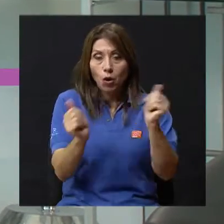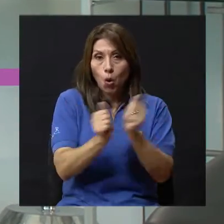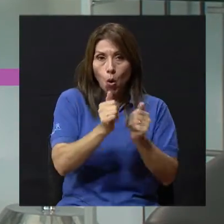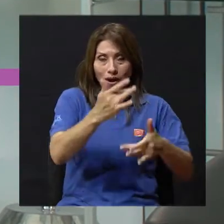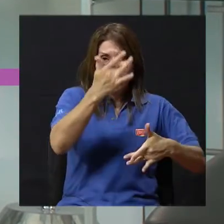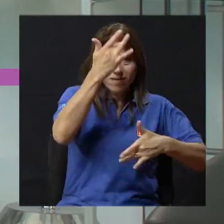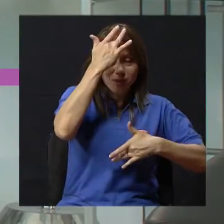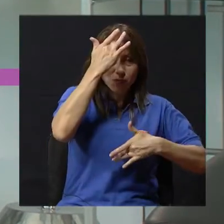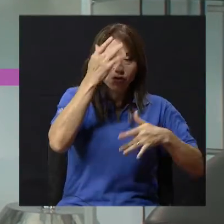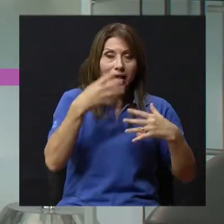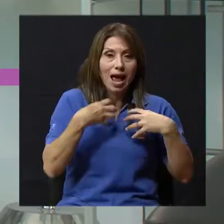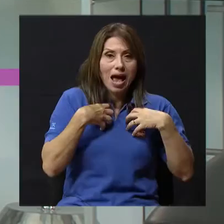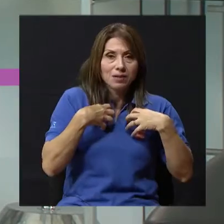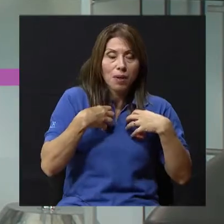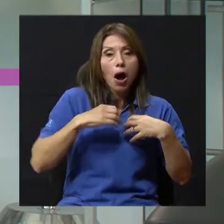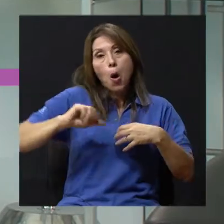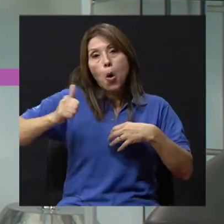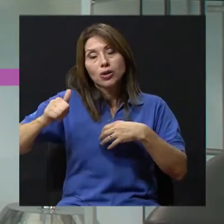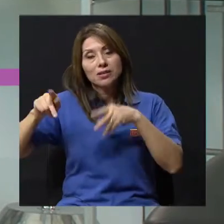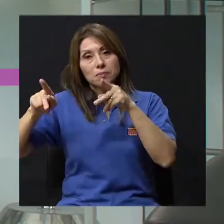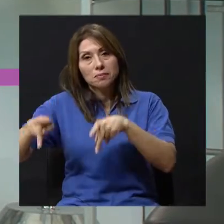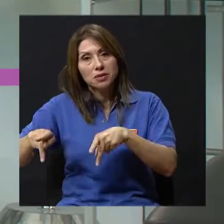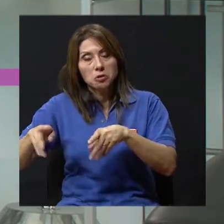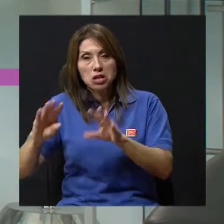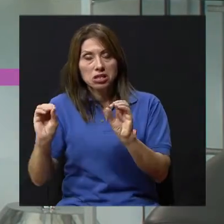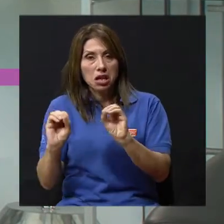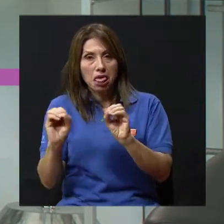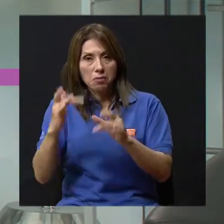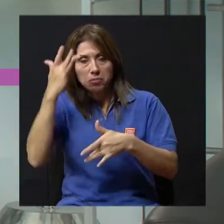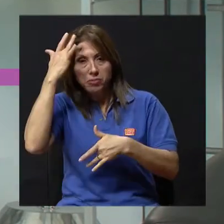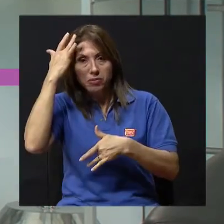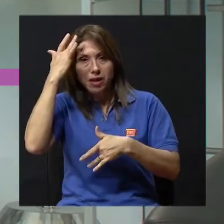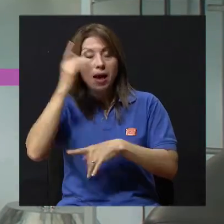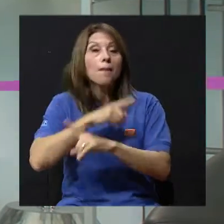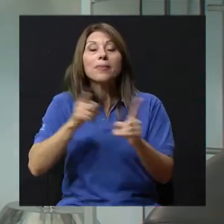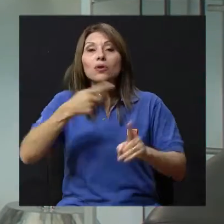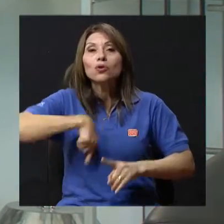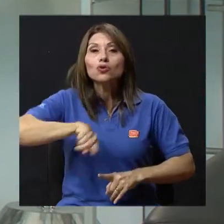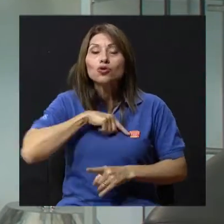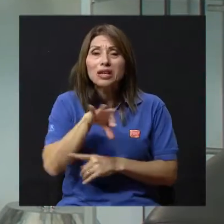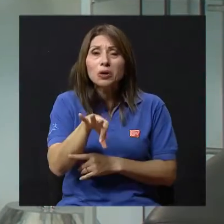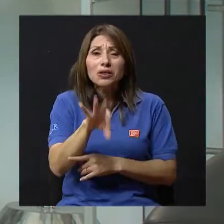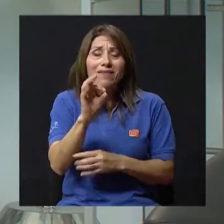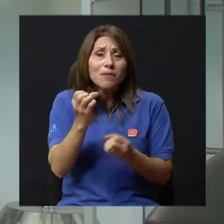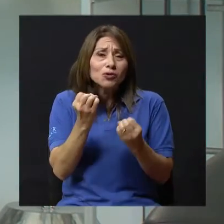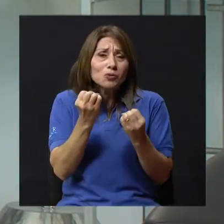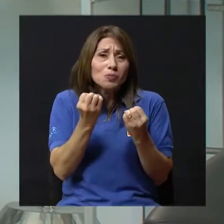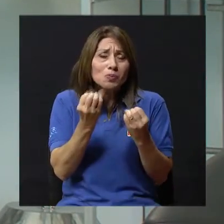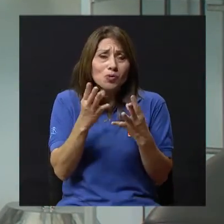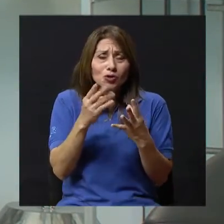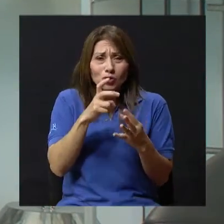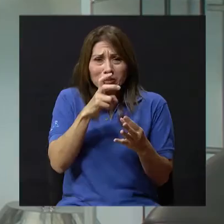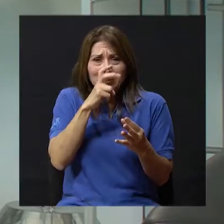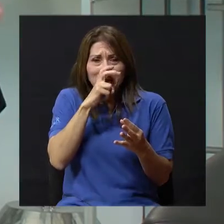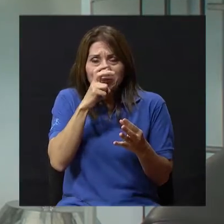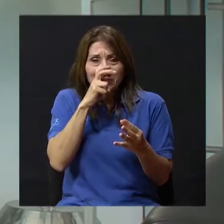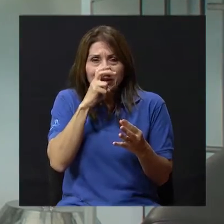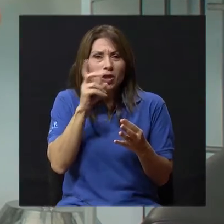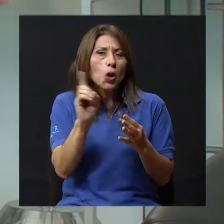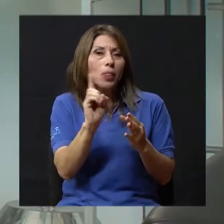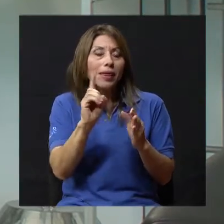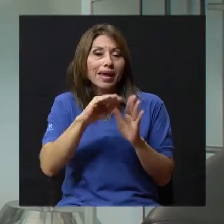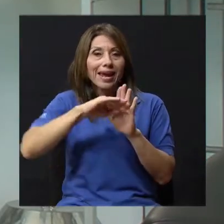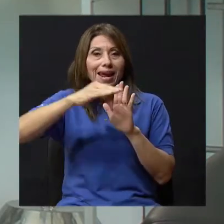aspiramos, encontramos más o menos 1.800 ácaros por gramo en las camas de los pacientes. Entonces, los